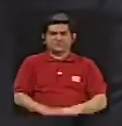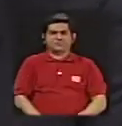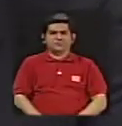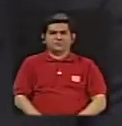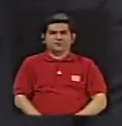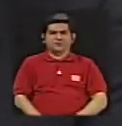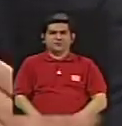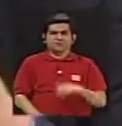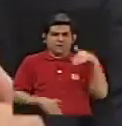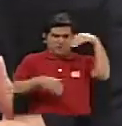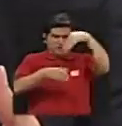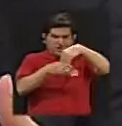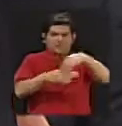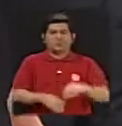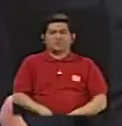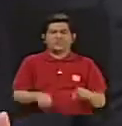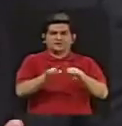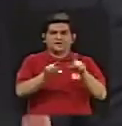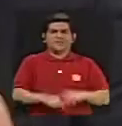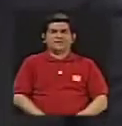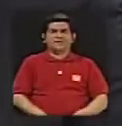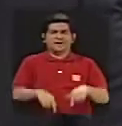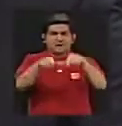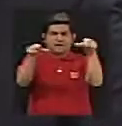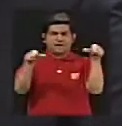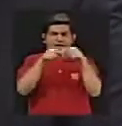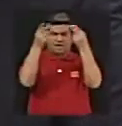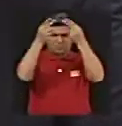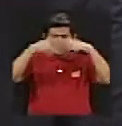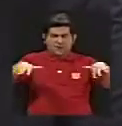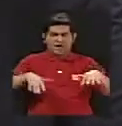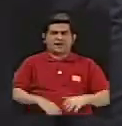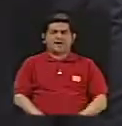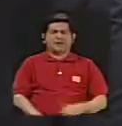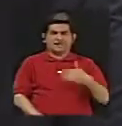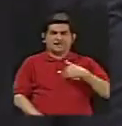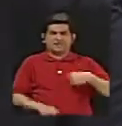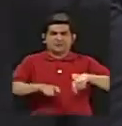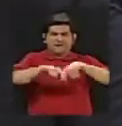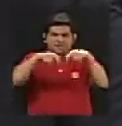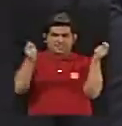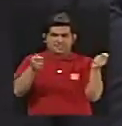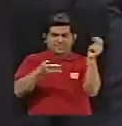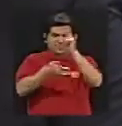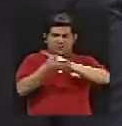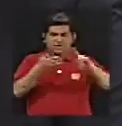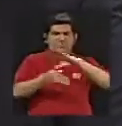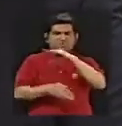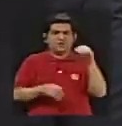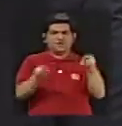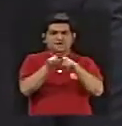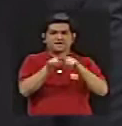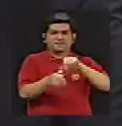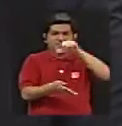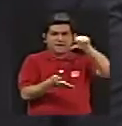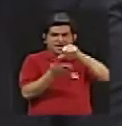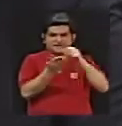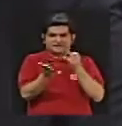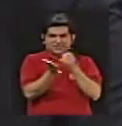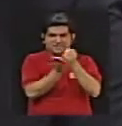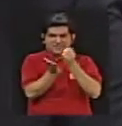incluido, tanto está subido en nuestra página web del Semanario y también en la página del CIEP. Hay unos datos interesantes de